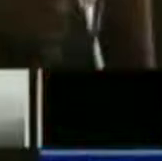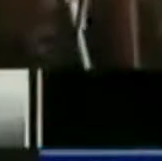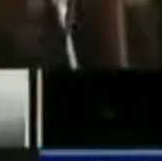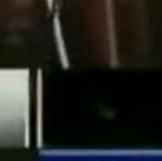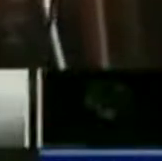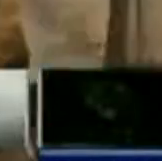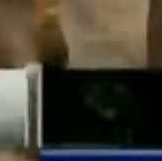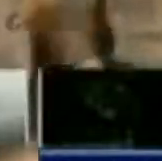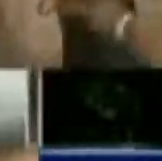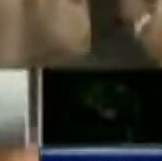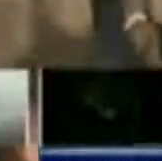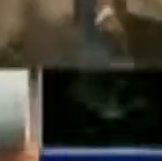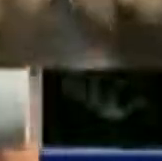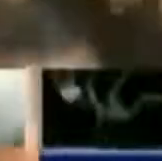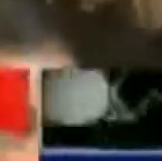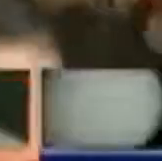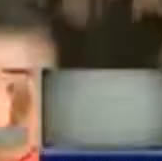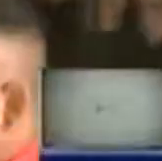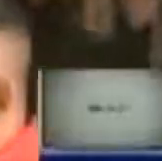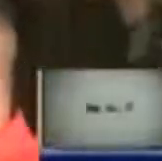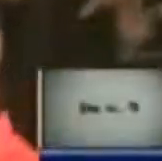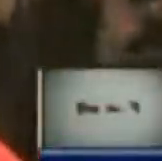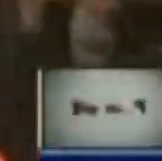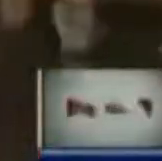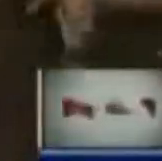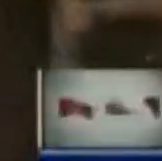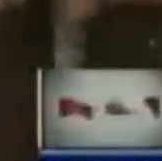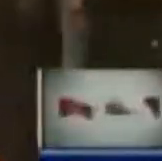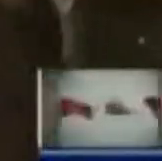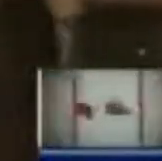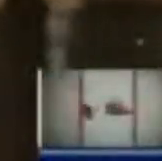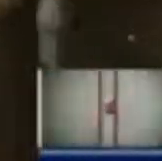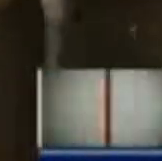y nos venimos con Ariel